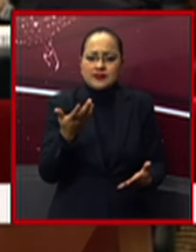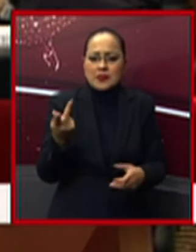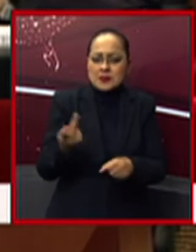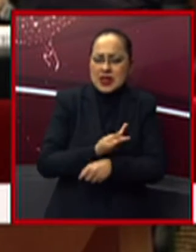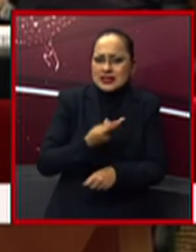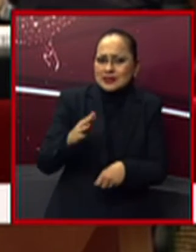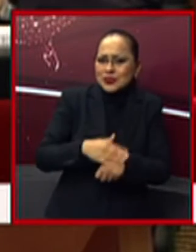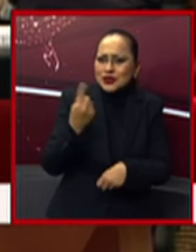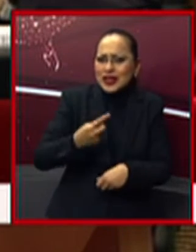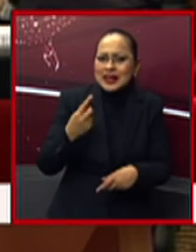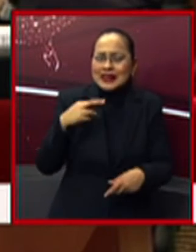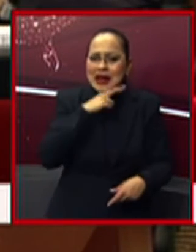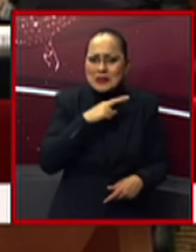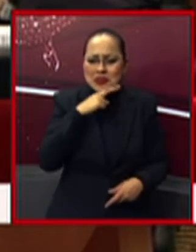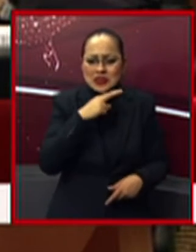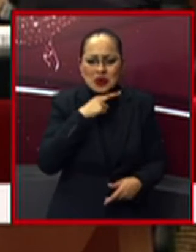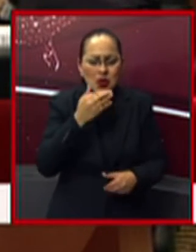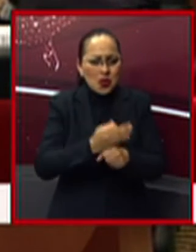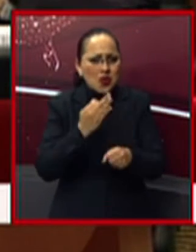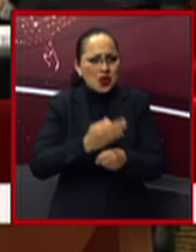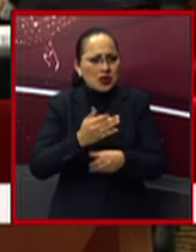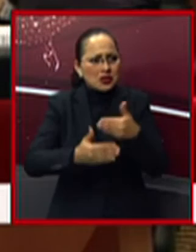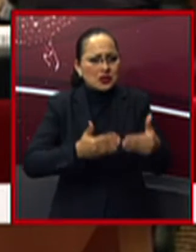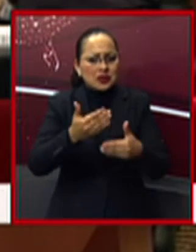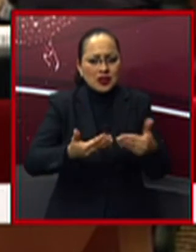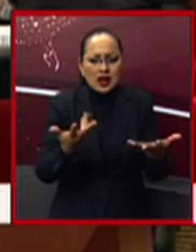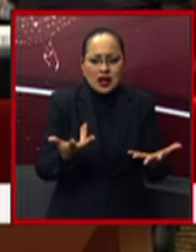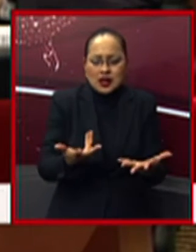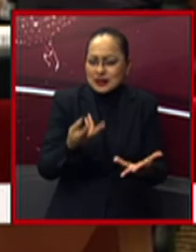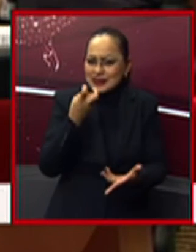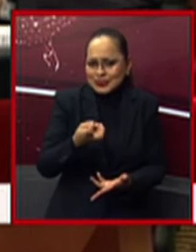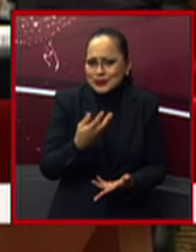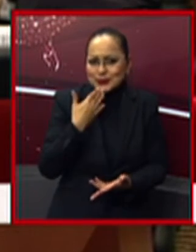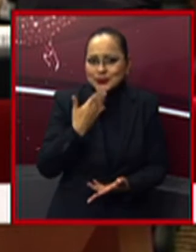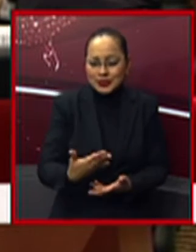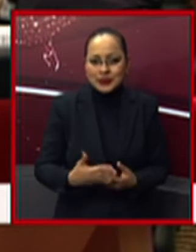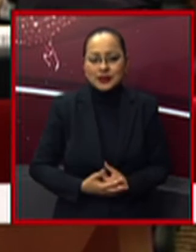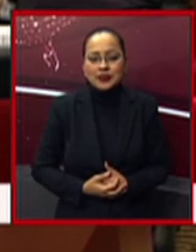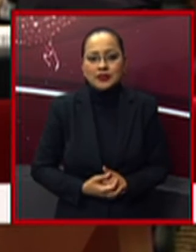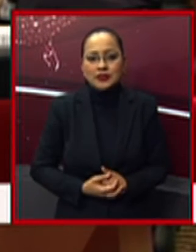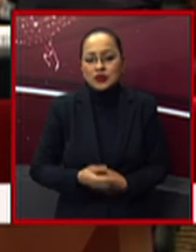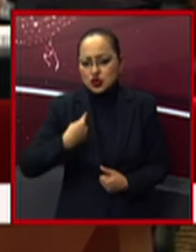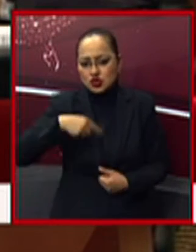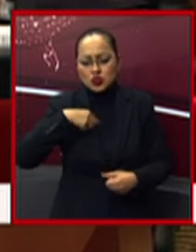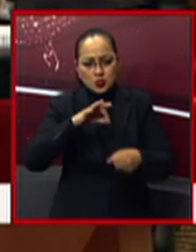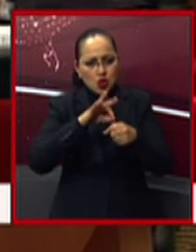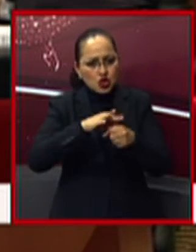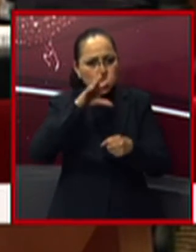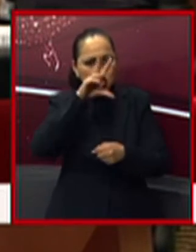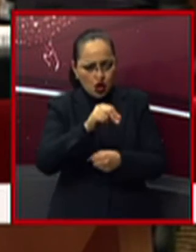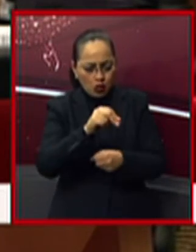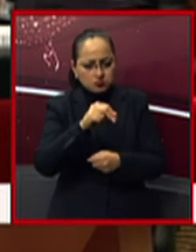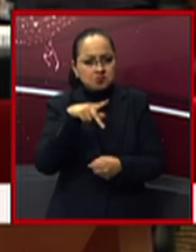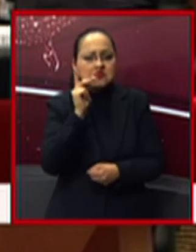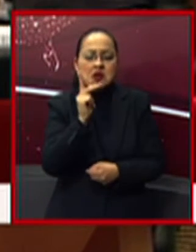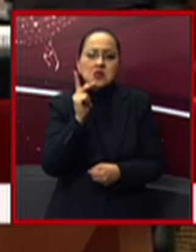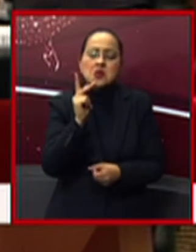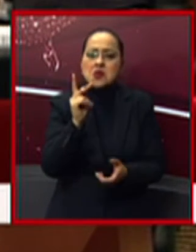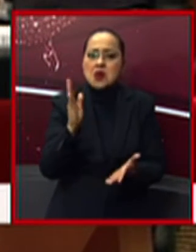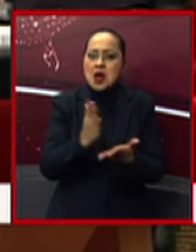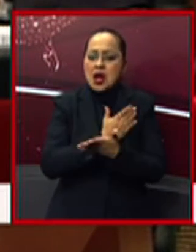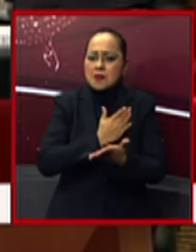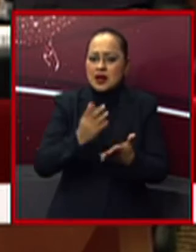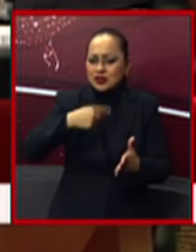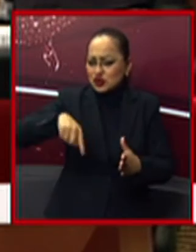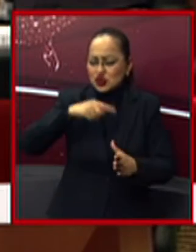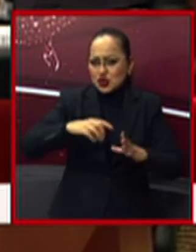depurado todas aquellas cuestiones que nosotros consideramos inadecuadas. Votaremos en contra, pero además, sí, porque